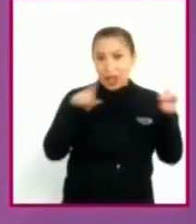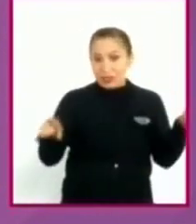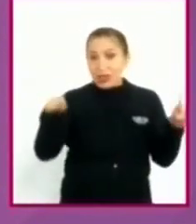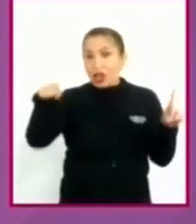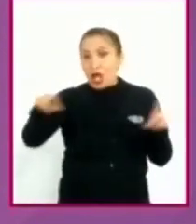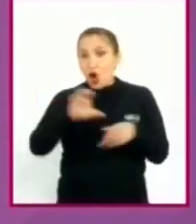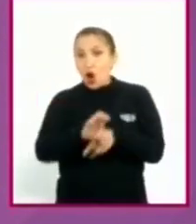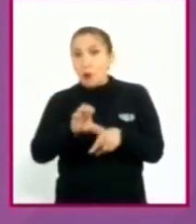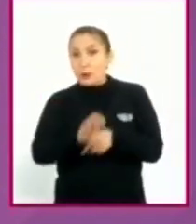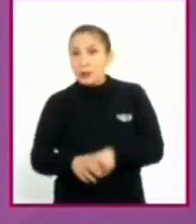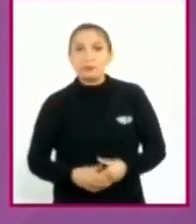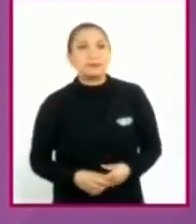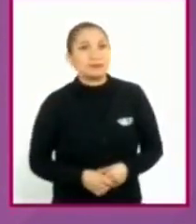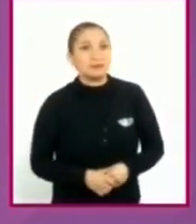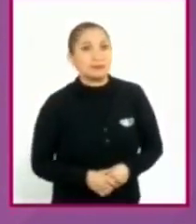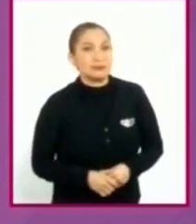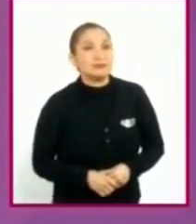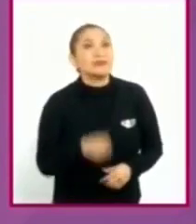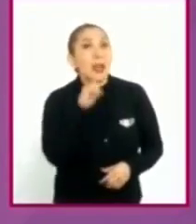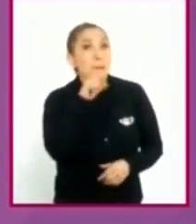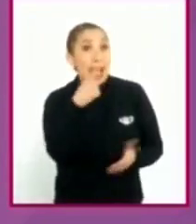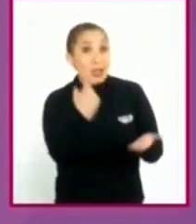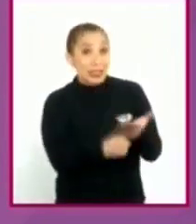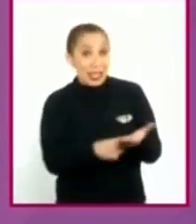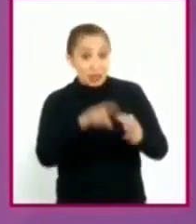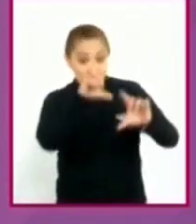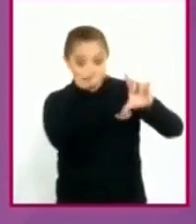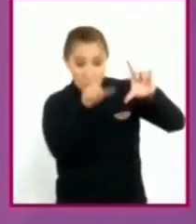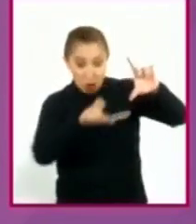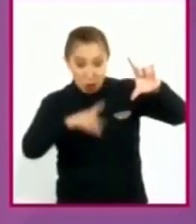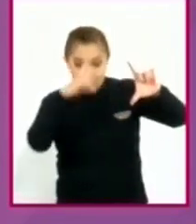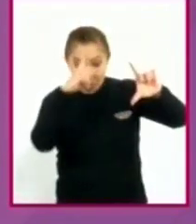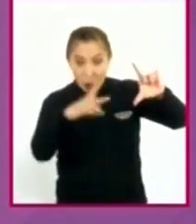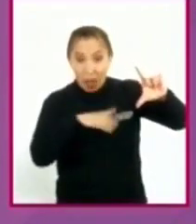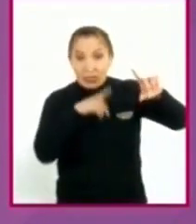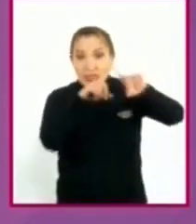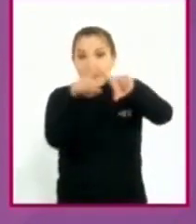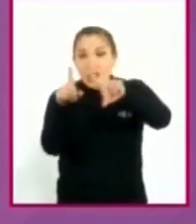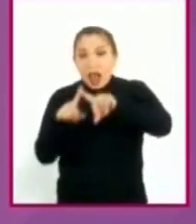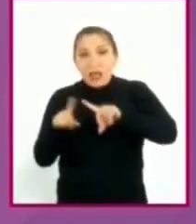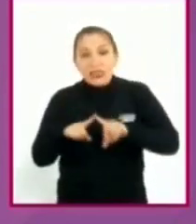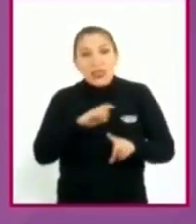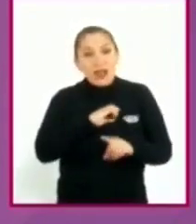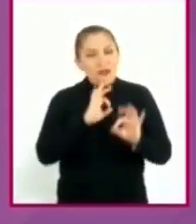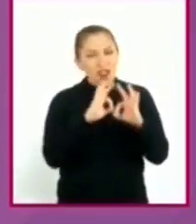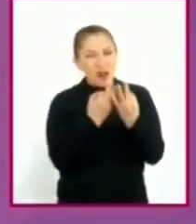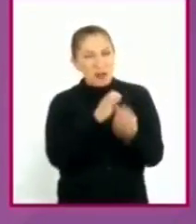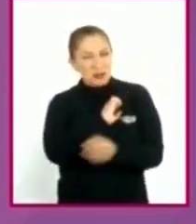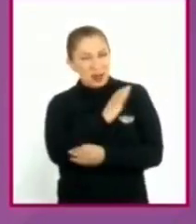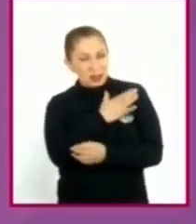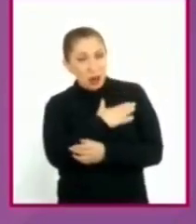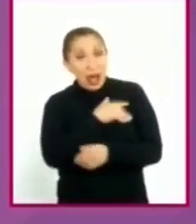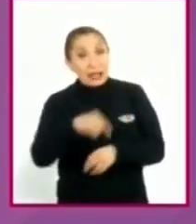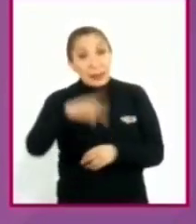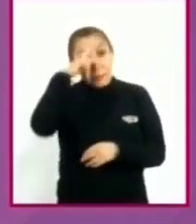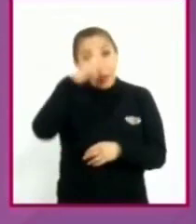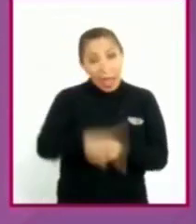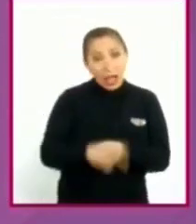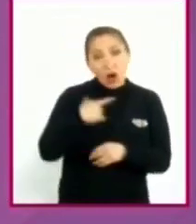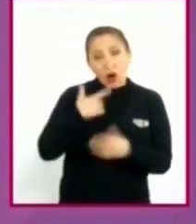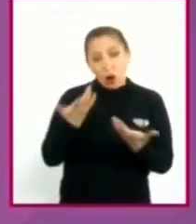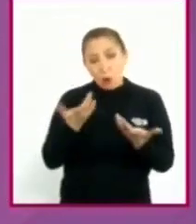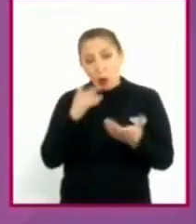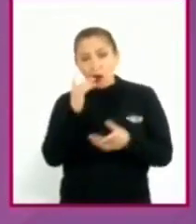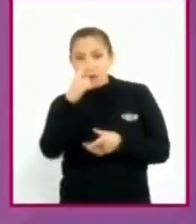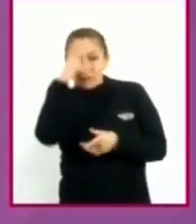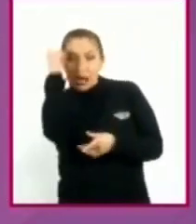que en Colombia. Incluso dentro de un mismo país hay variantes del español. En México es